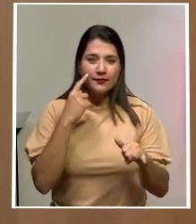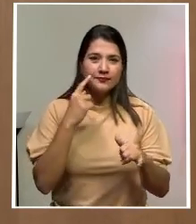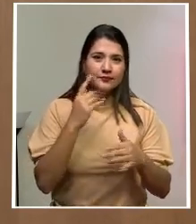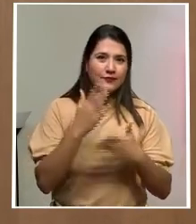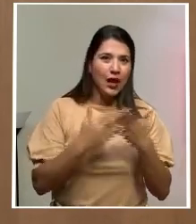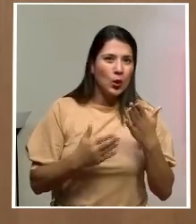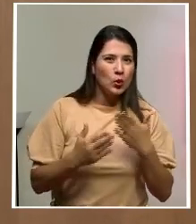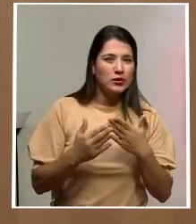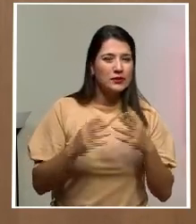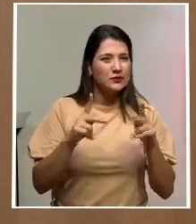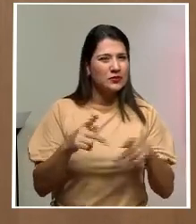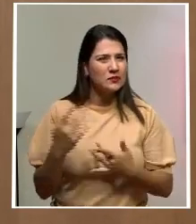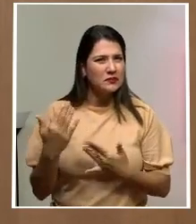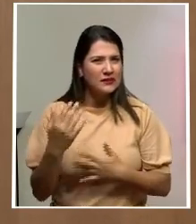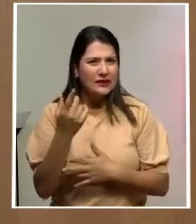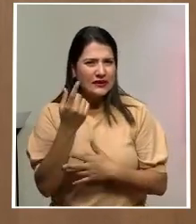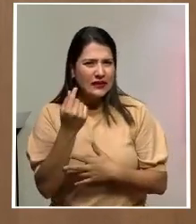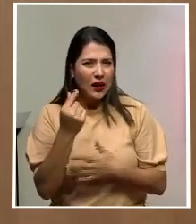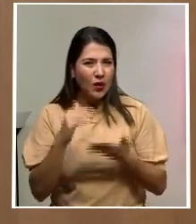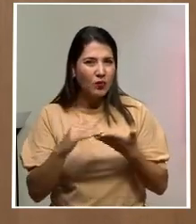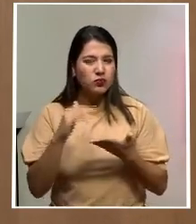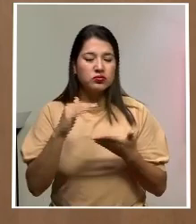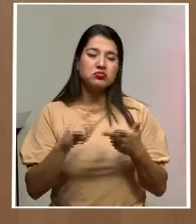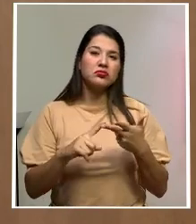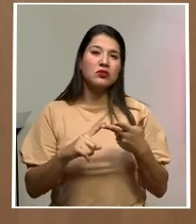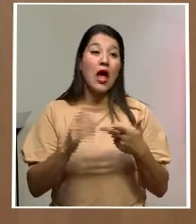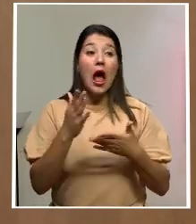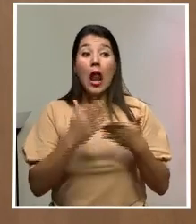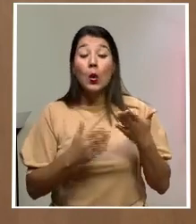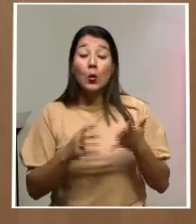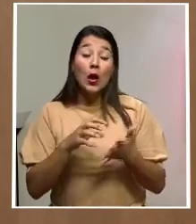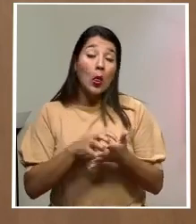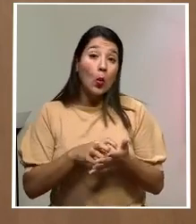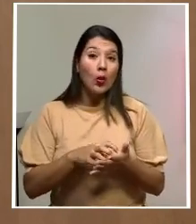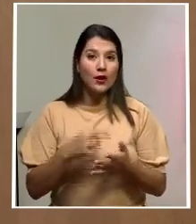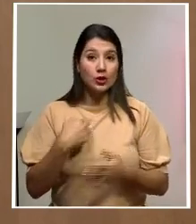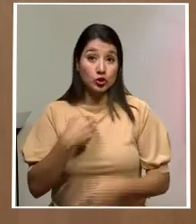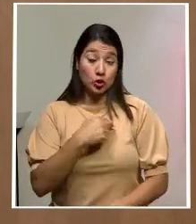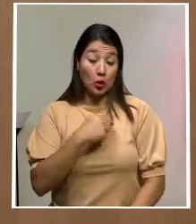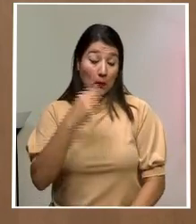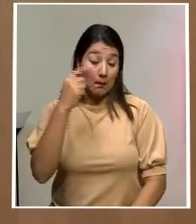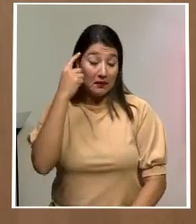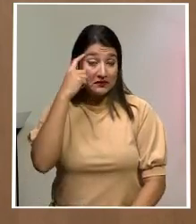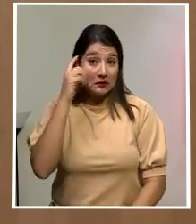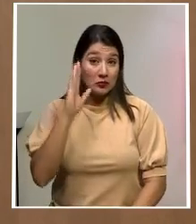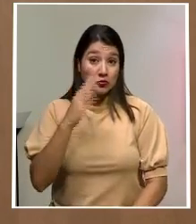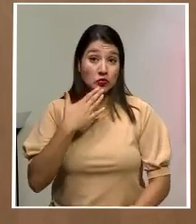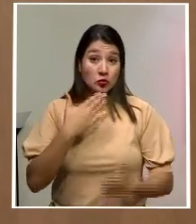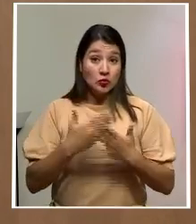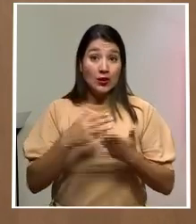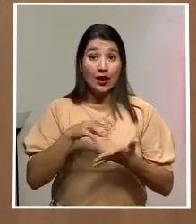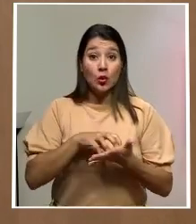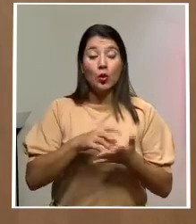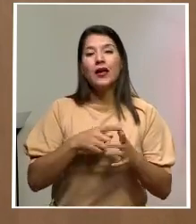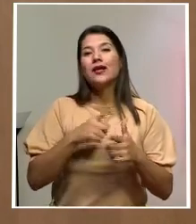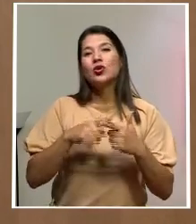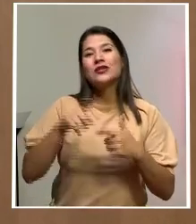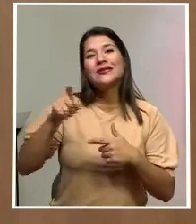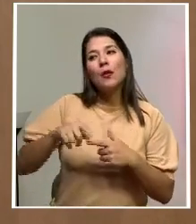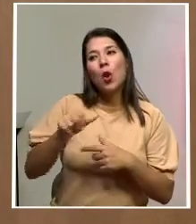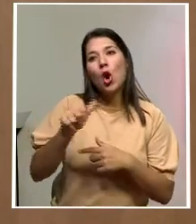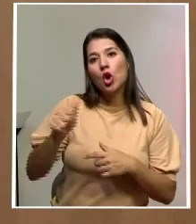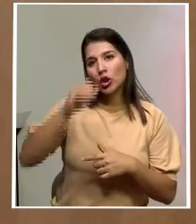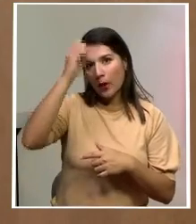ajuste. Algunas dudas que nos han parecido razonables y que deben de verse con otra óptica fuera de la legislativa para tener